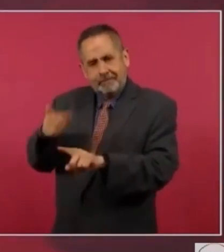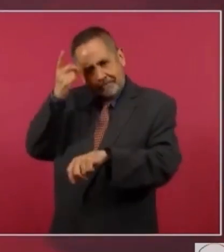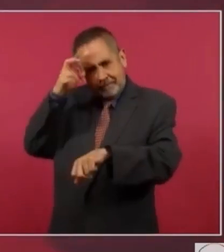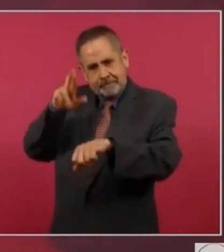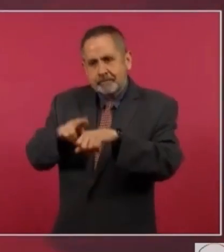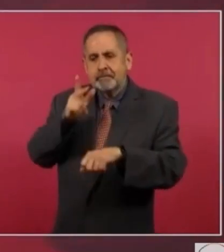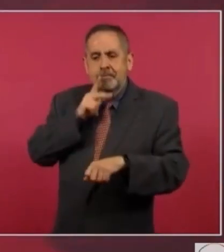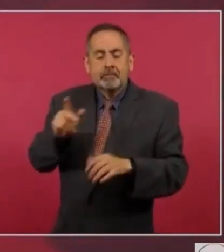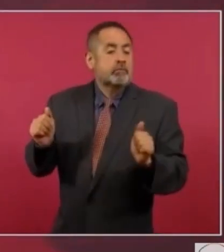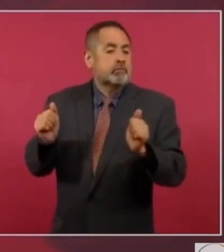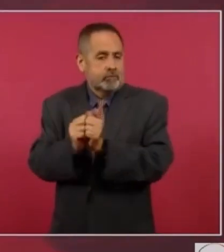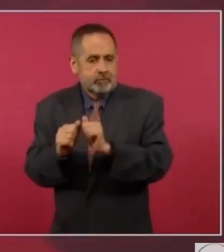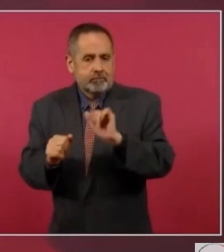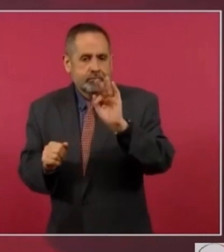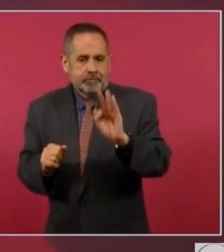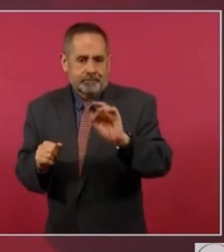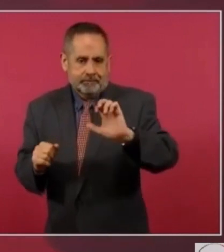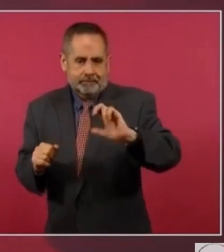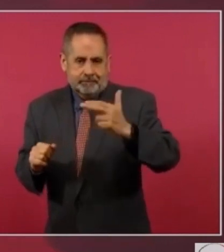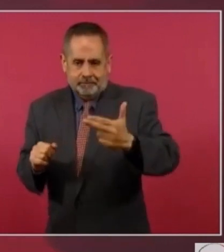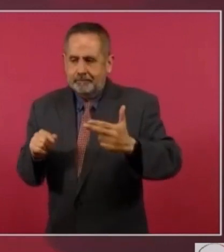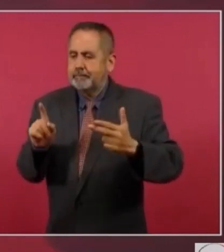y a impulsar